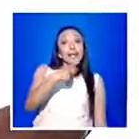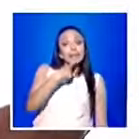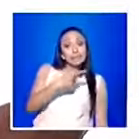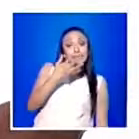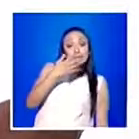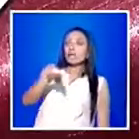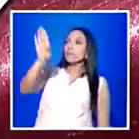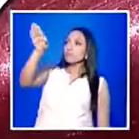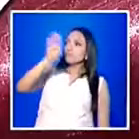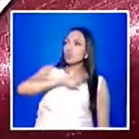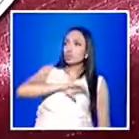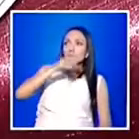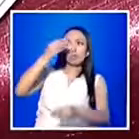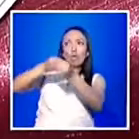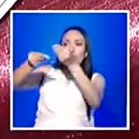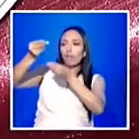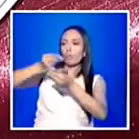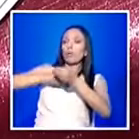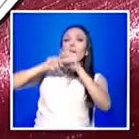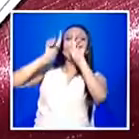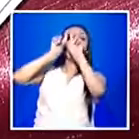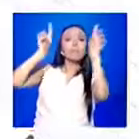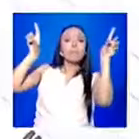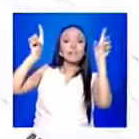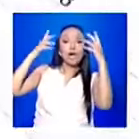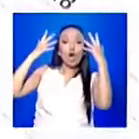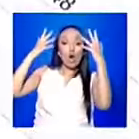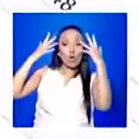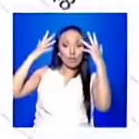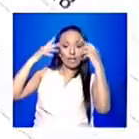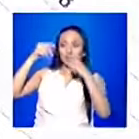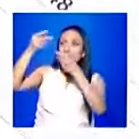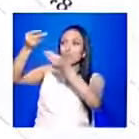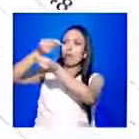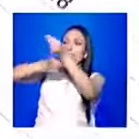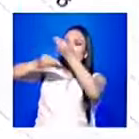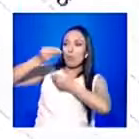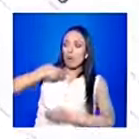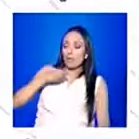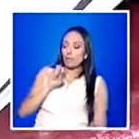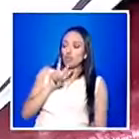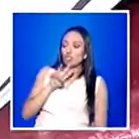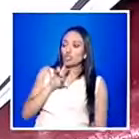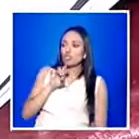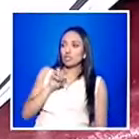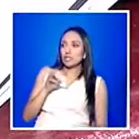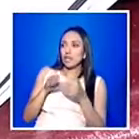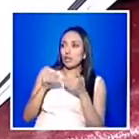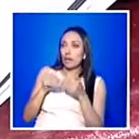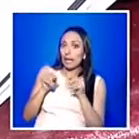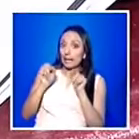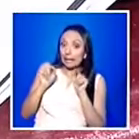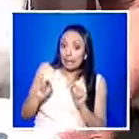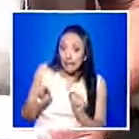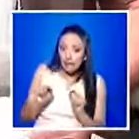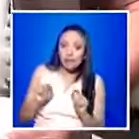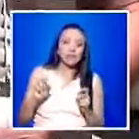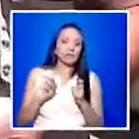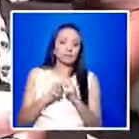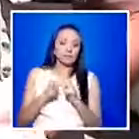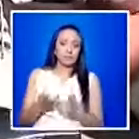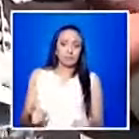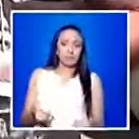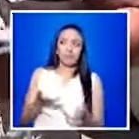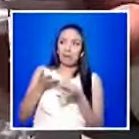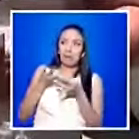de responsabilidad civil que tiene la empresa pública de movilidad y obras públicas. Y ahí comenzó su penitencia, al no tener una guía